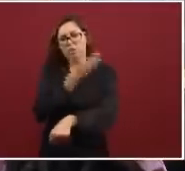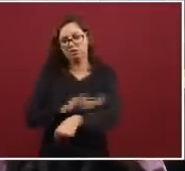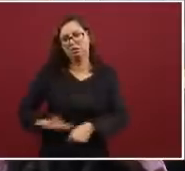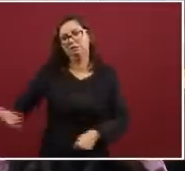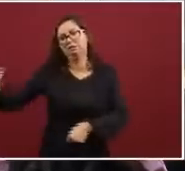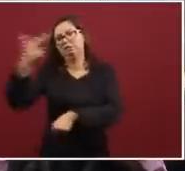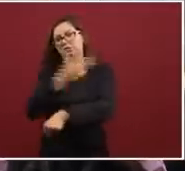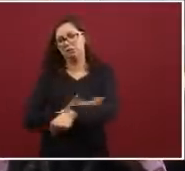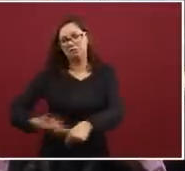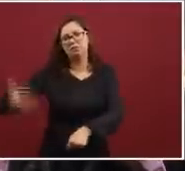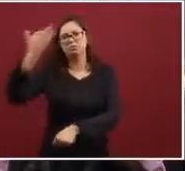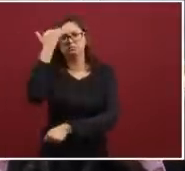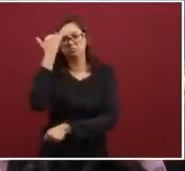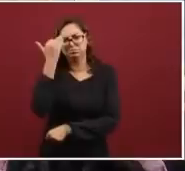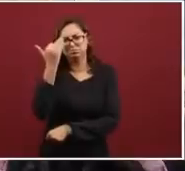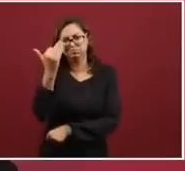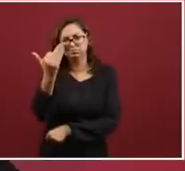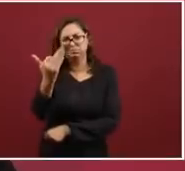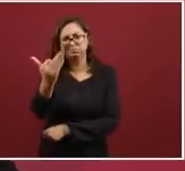tardados